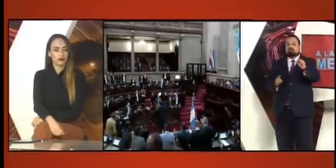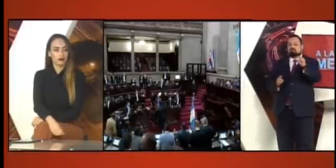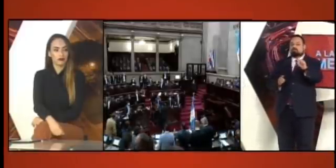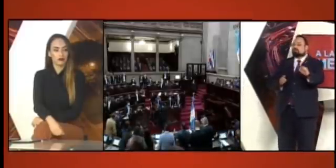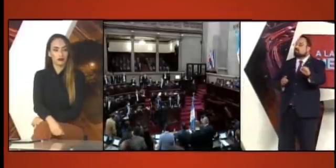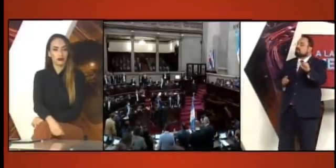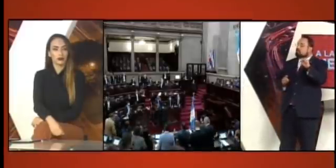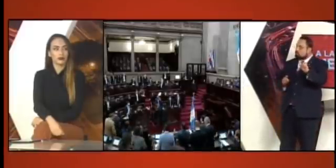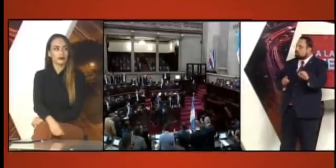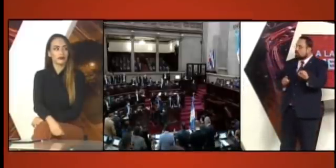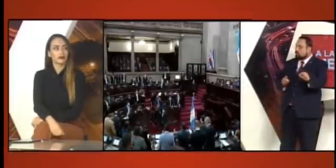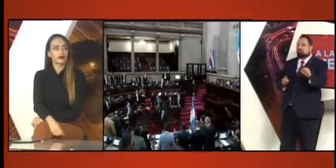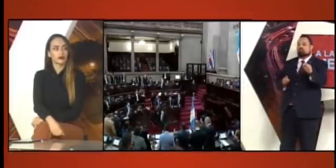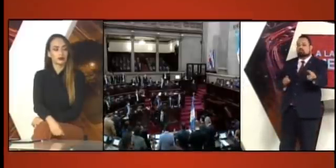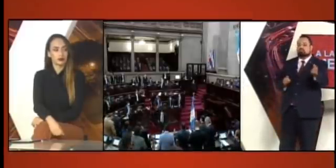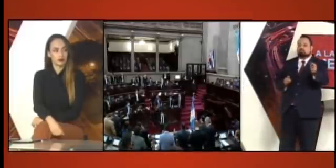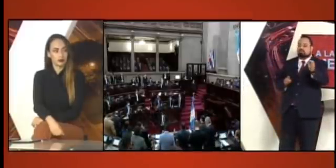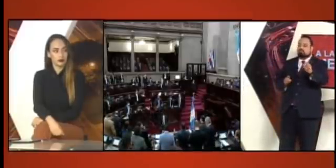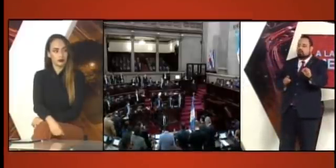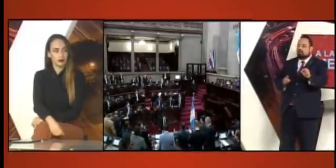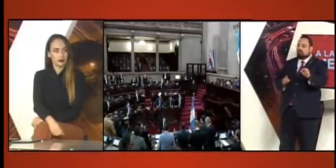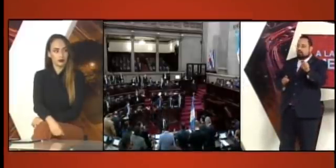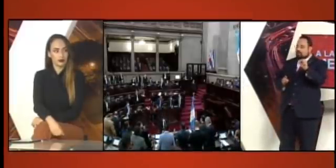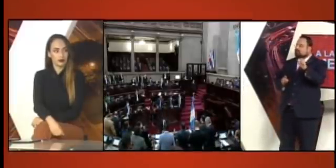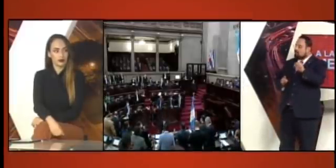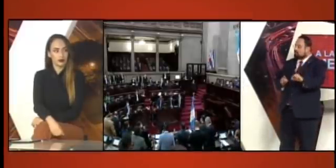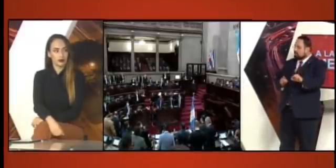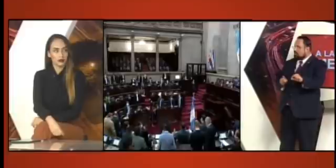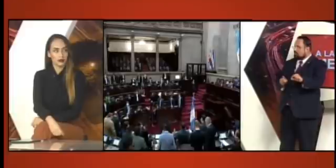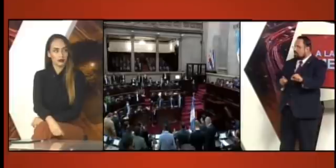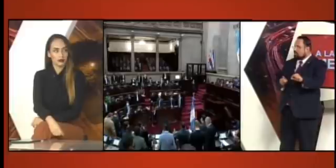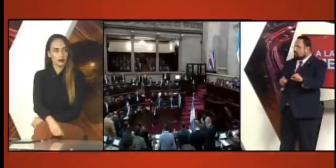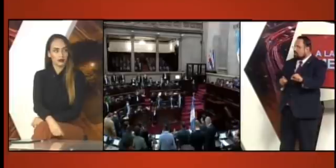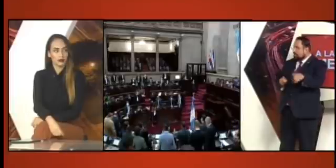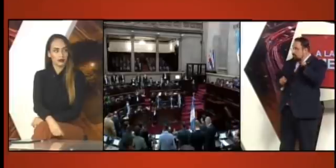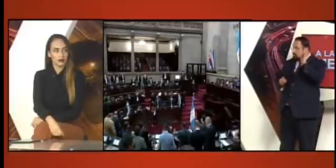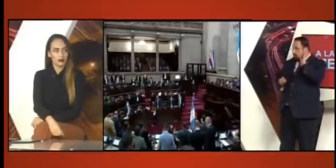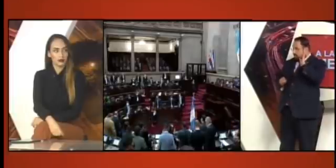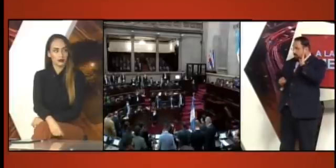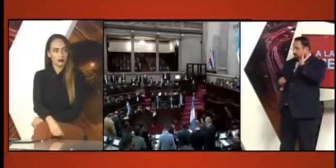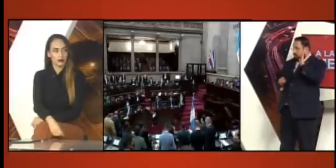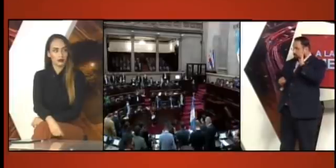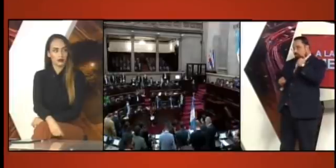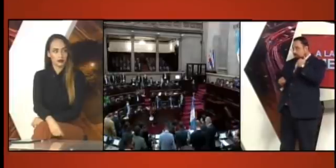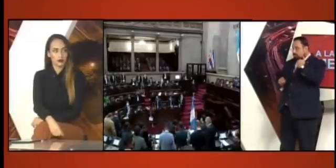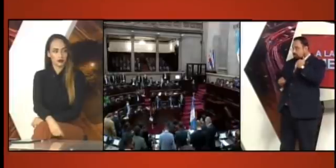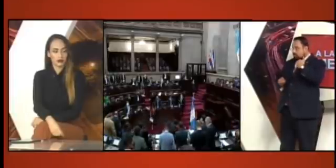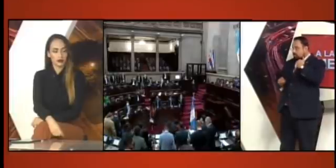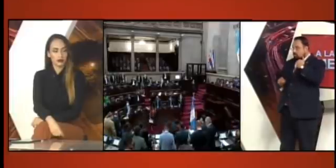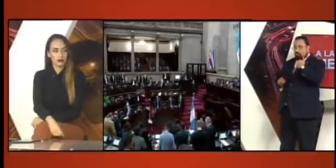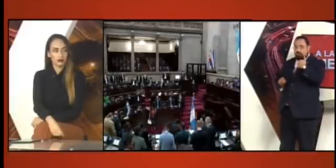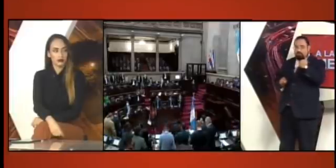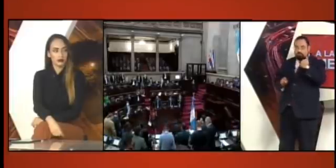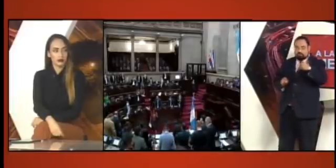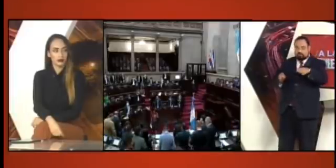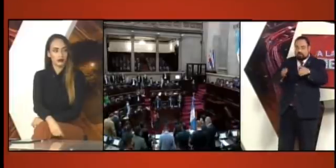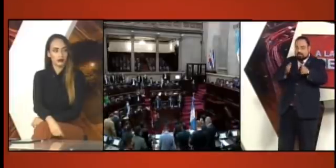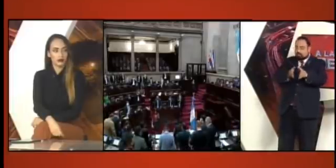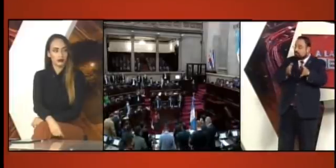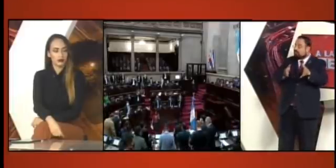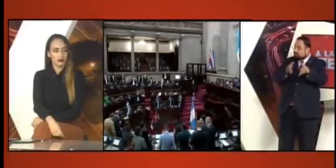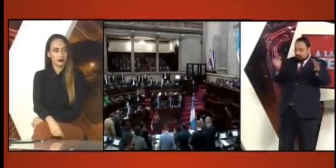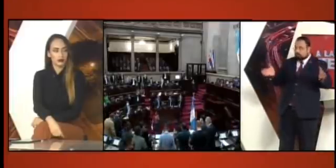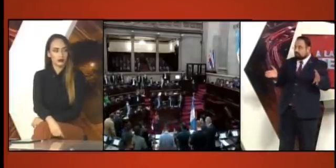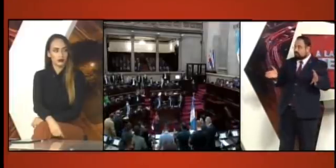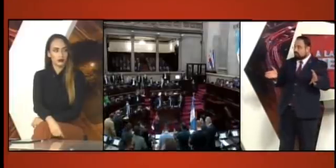se ha aprobado en tercera lectura o mejor dicho no se ha aprobado el estado de calamidad en mi entender estoy hablando de mi entender jurídico es decir